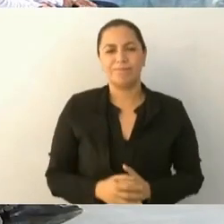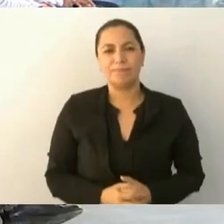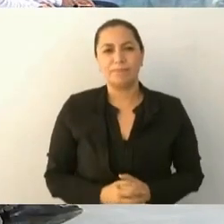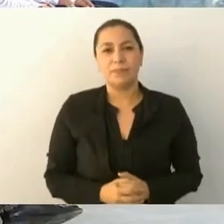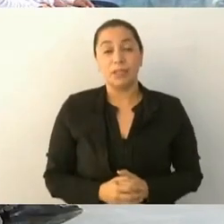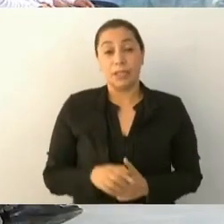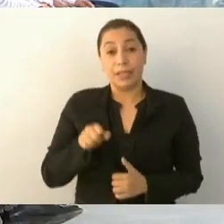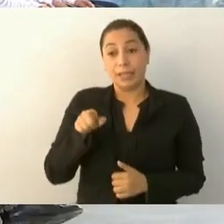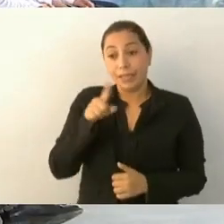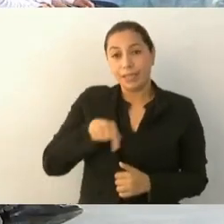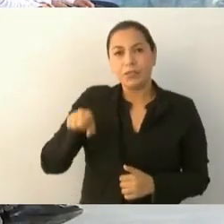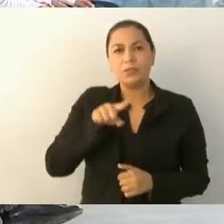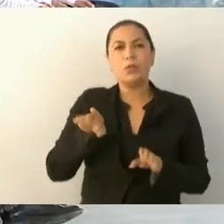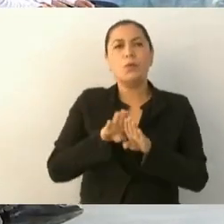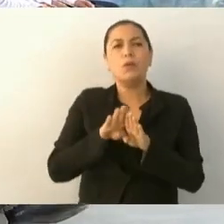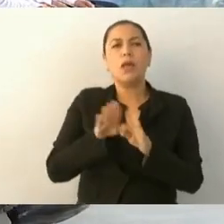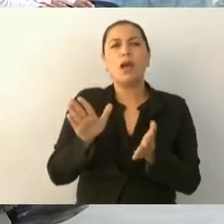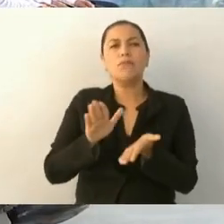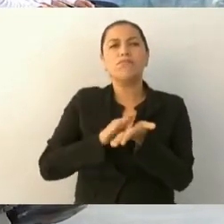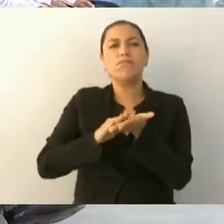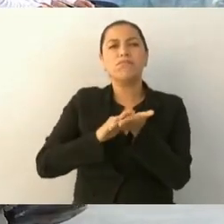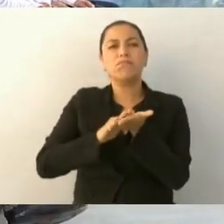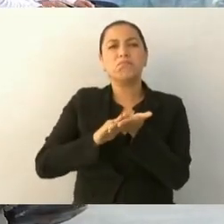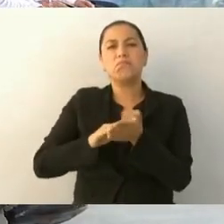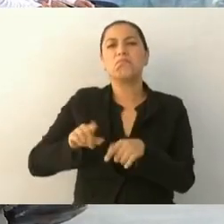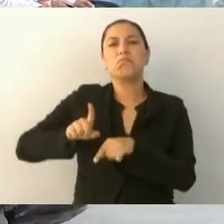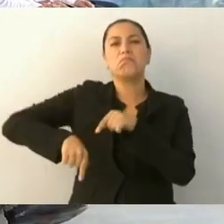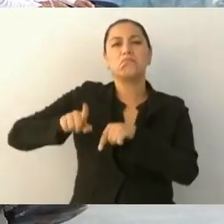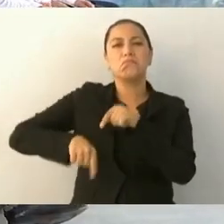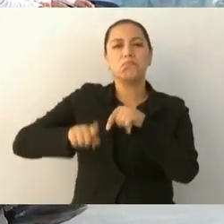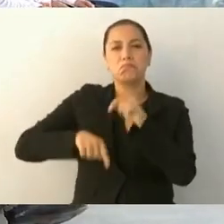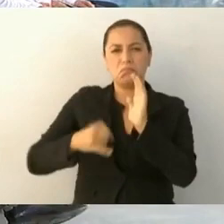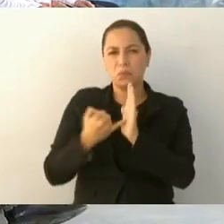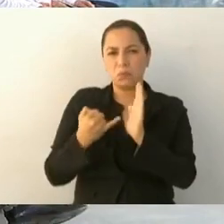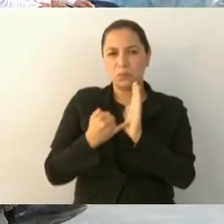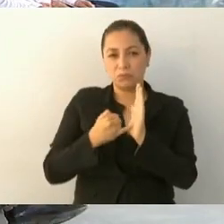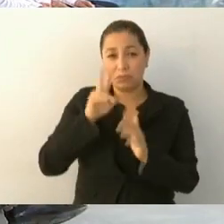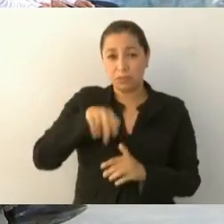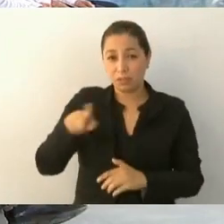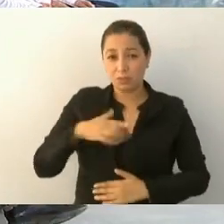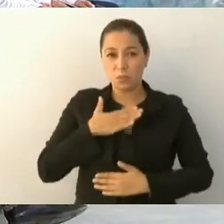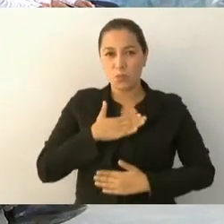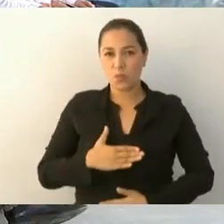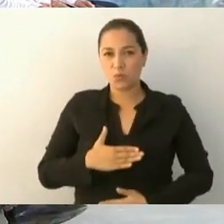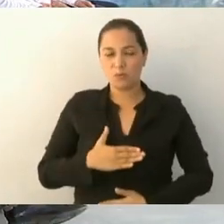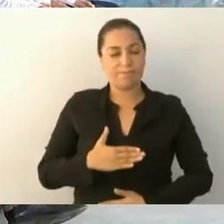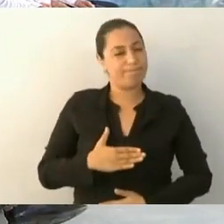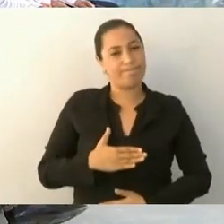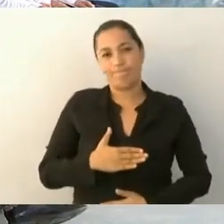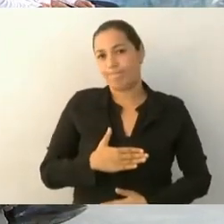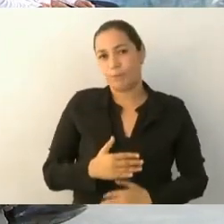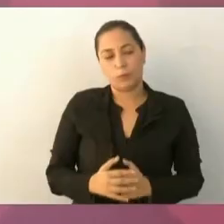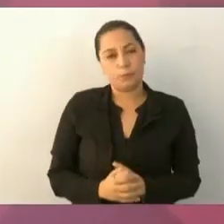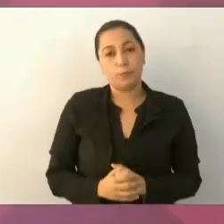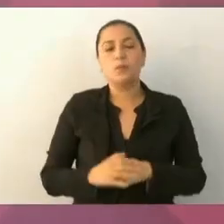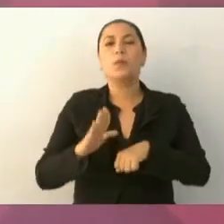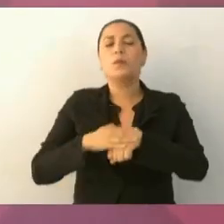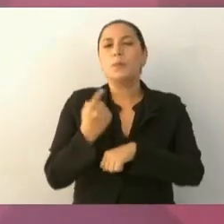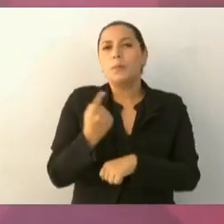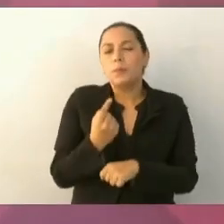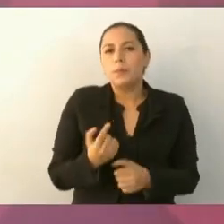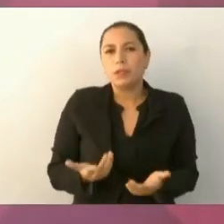Se les condonaban los impuestos. Una gran injusticia, porque nos